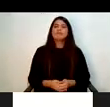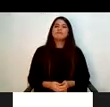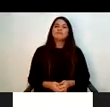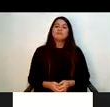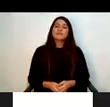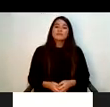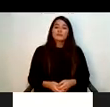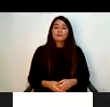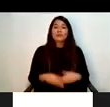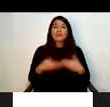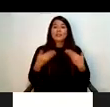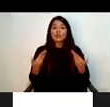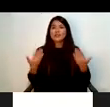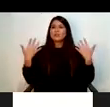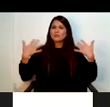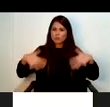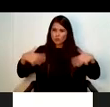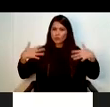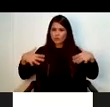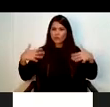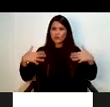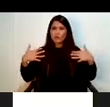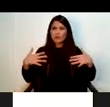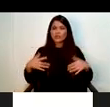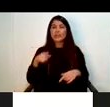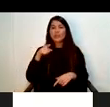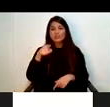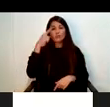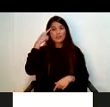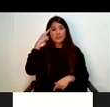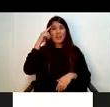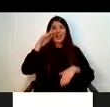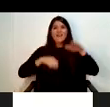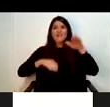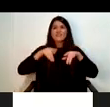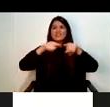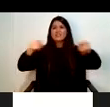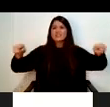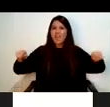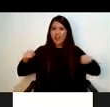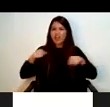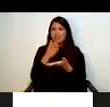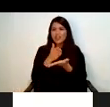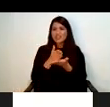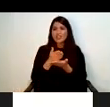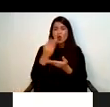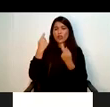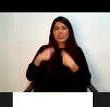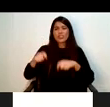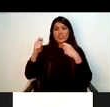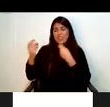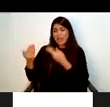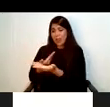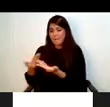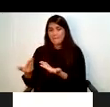Entonces va a ser importante que consideremos eso. A veces en el aula o en la terapia también me pasa de que vamos a